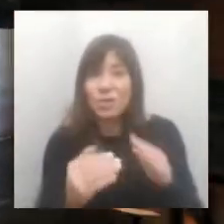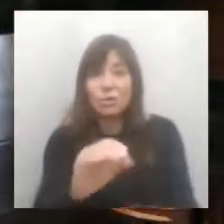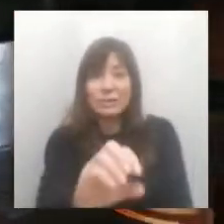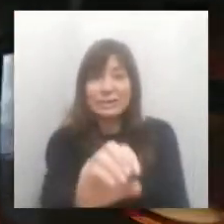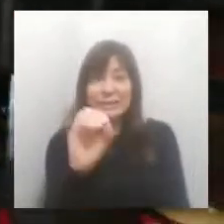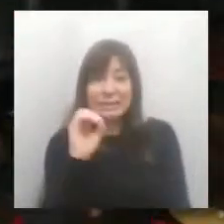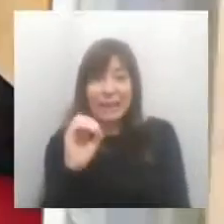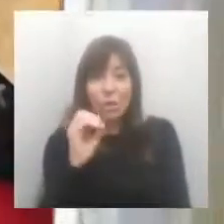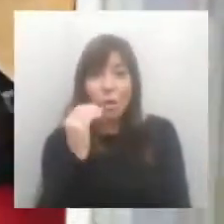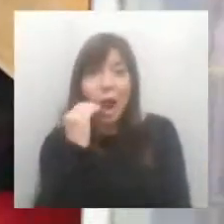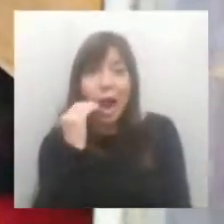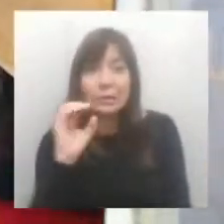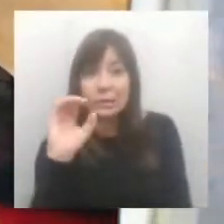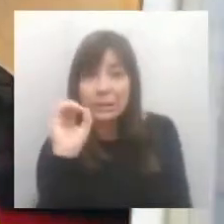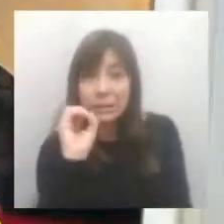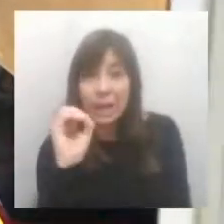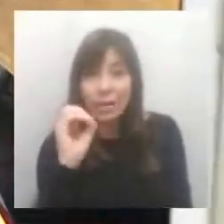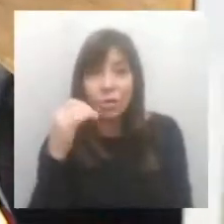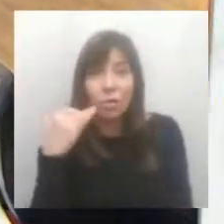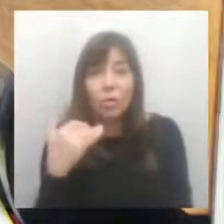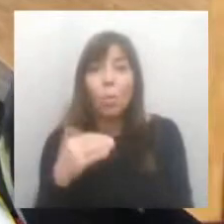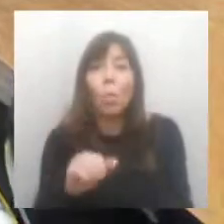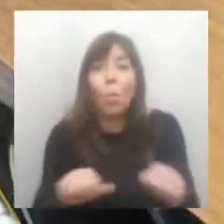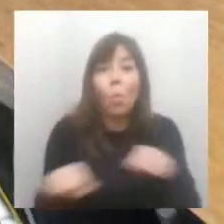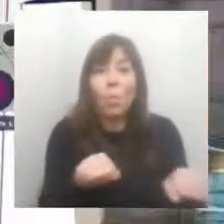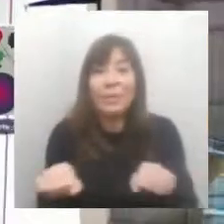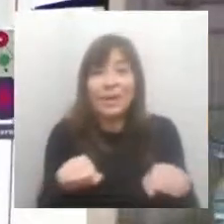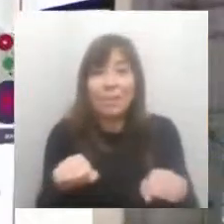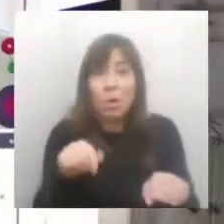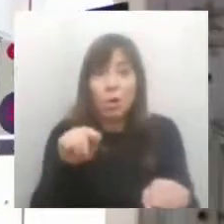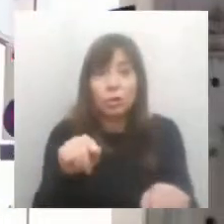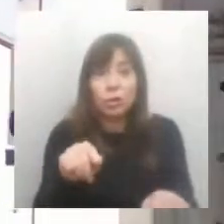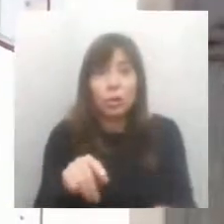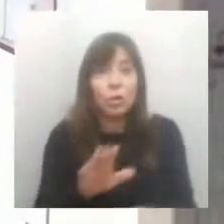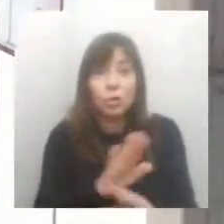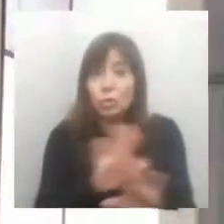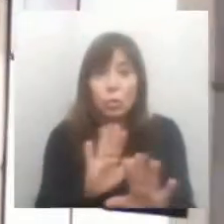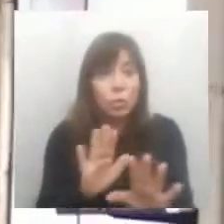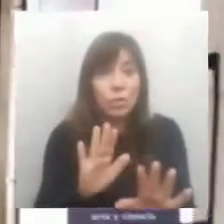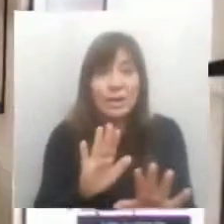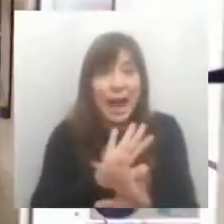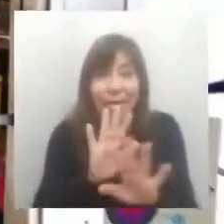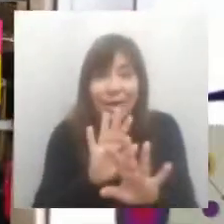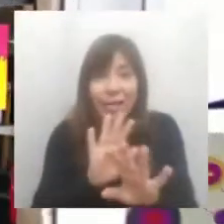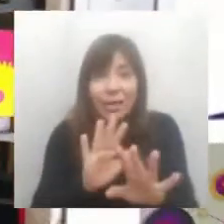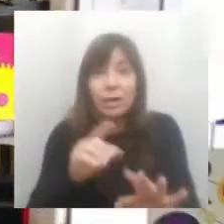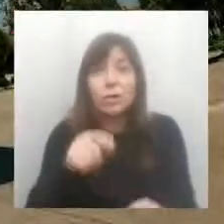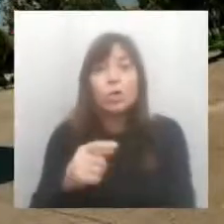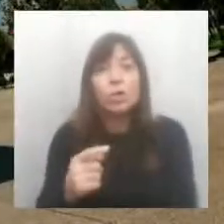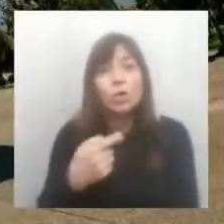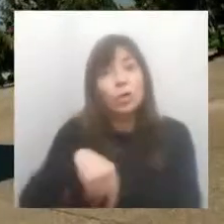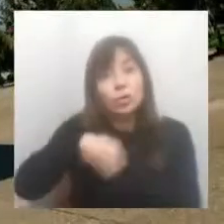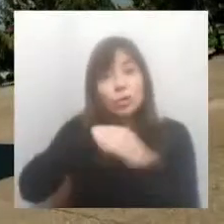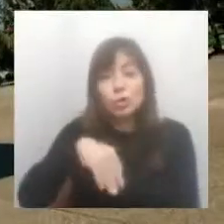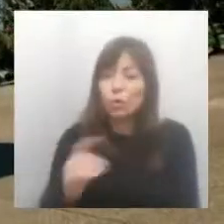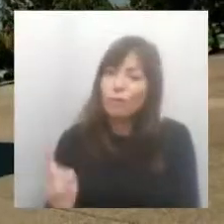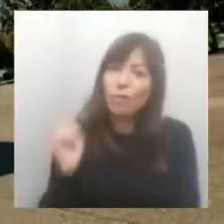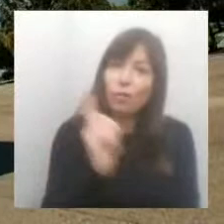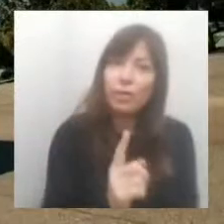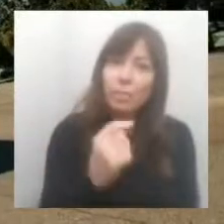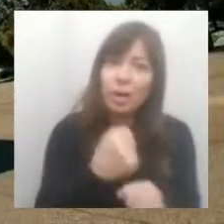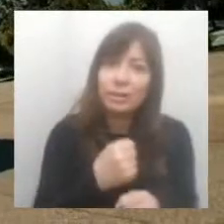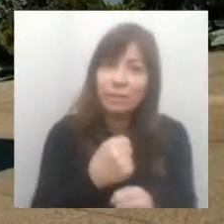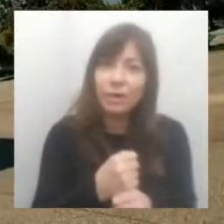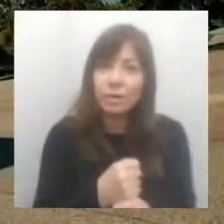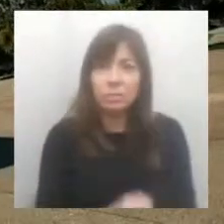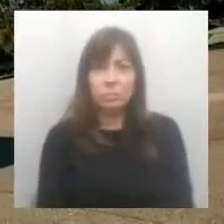y eso es re interesante destacarlo. Cuando nosotros, yo estaba allá, volvimos a trabajar al edificio, lo que encontramos fueron solo